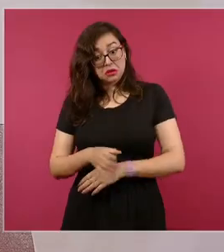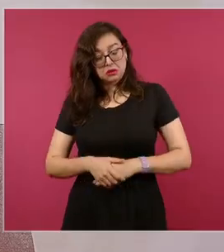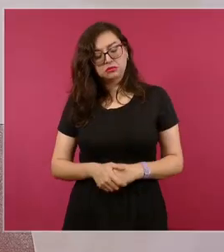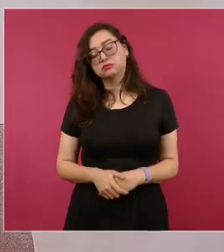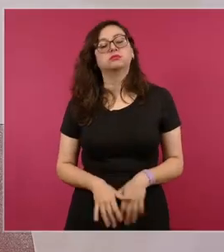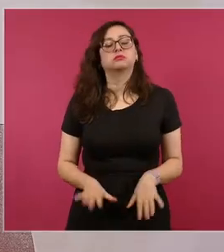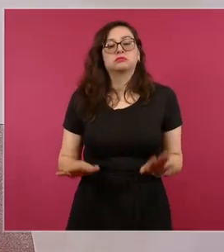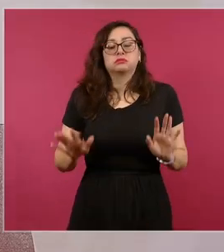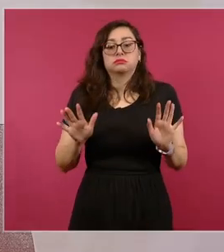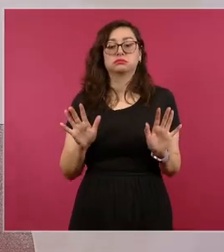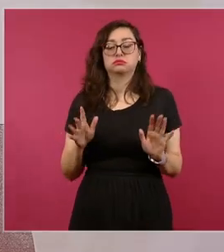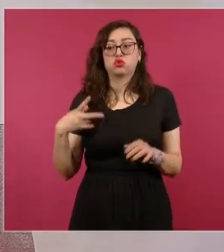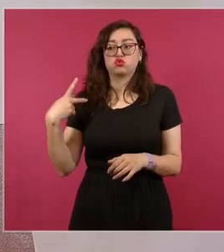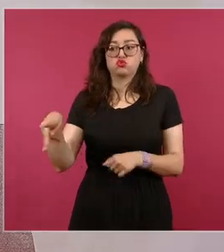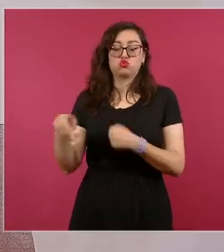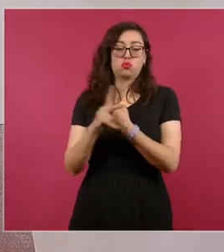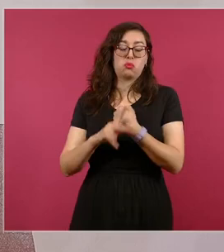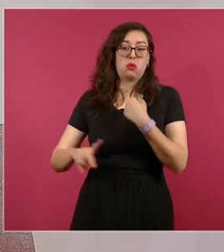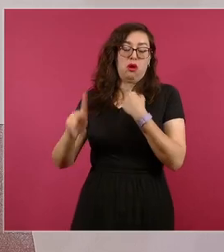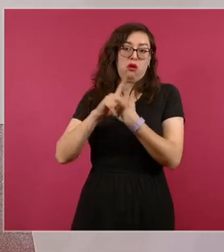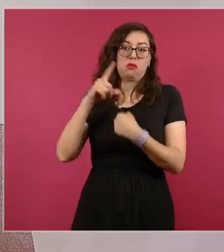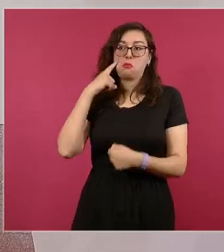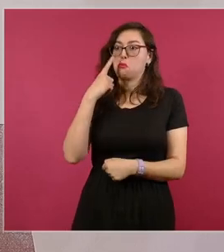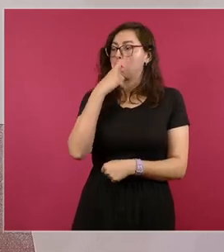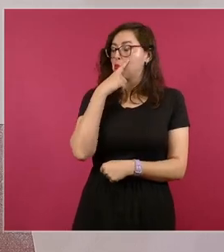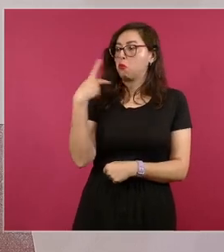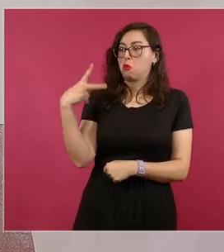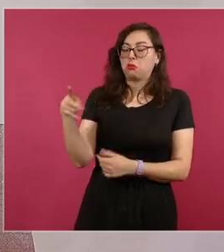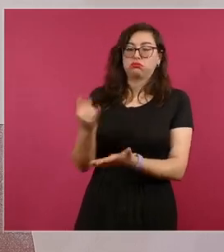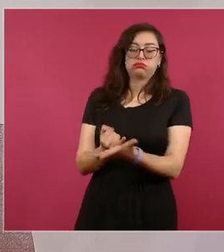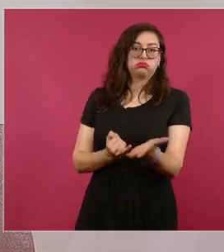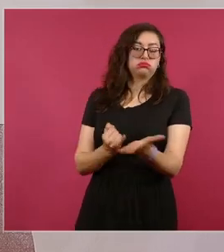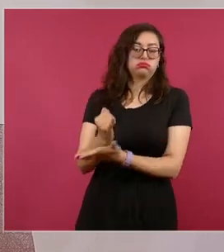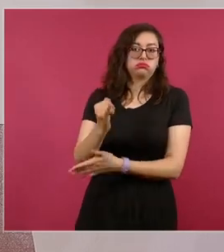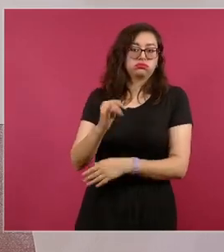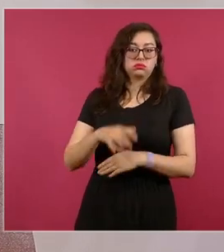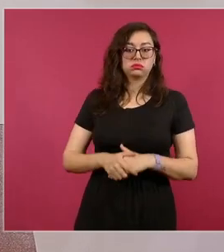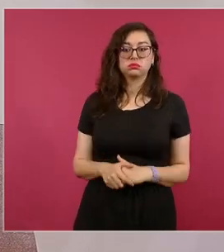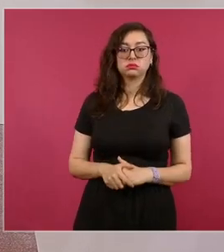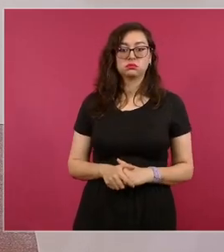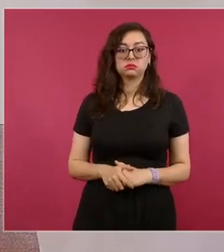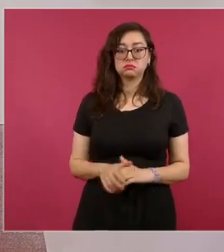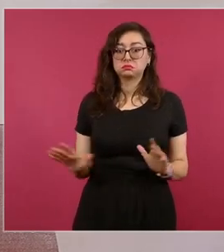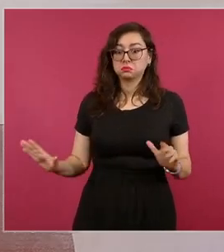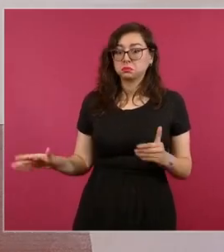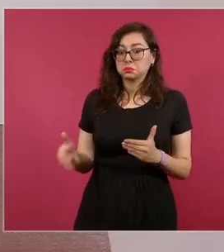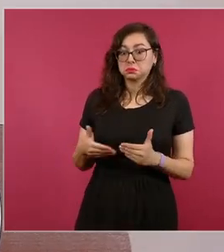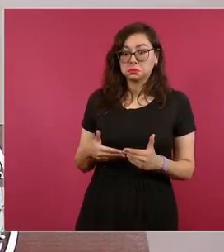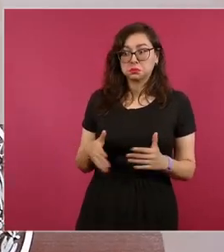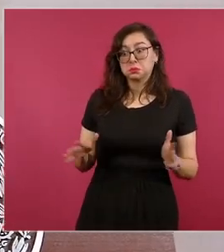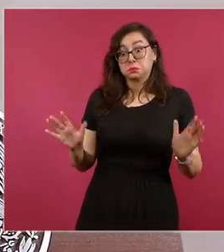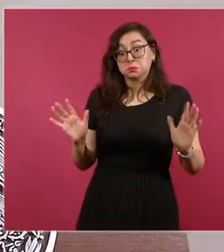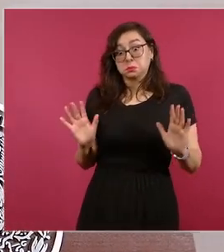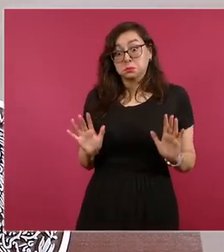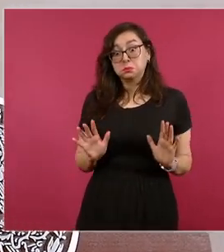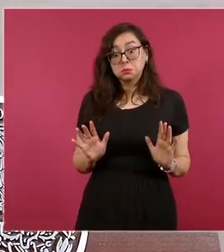la decisión que tiene que ver con su soberanía, aunque nosotros